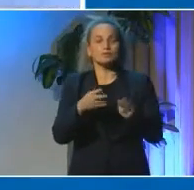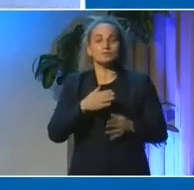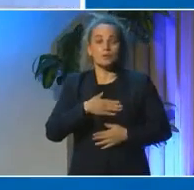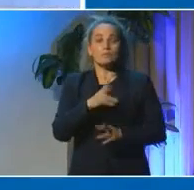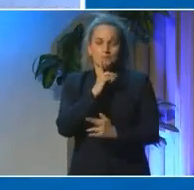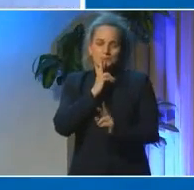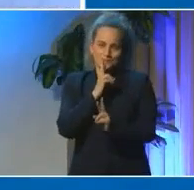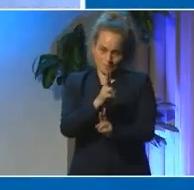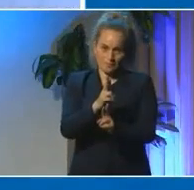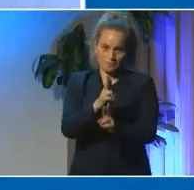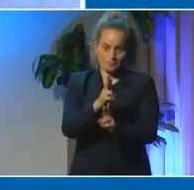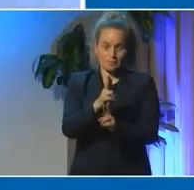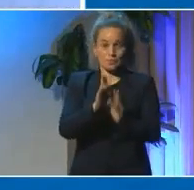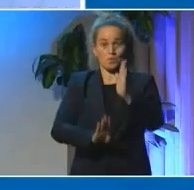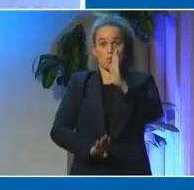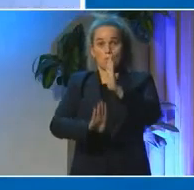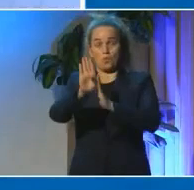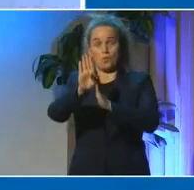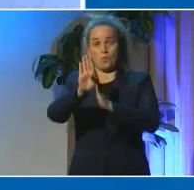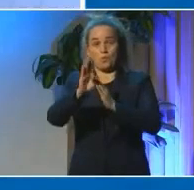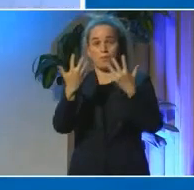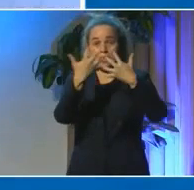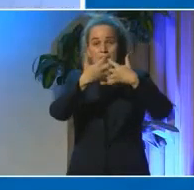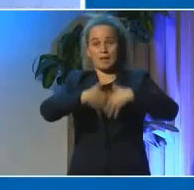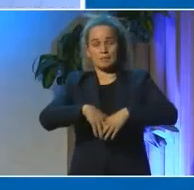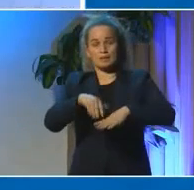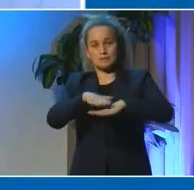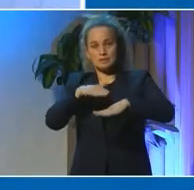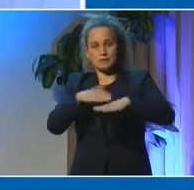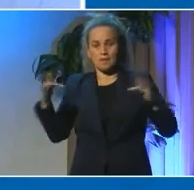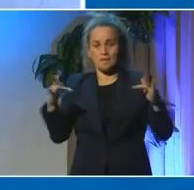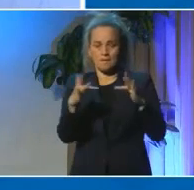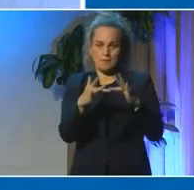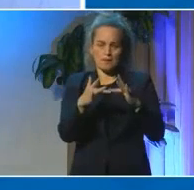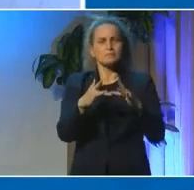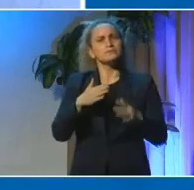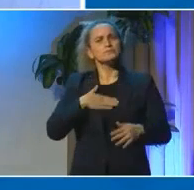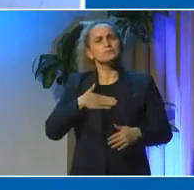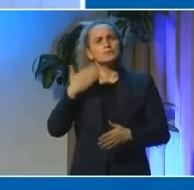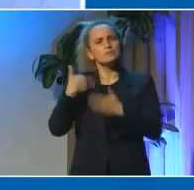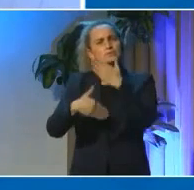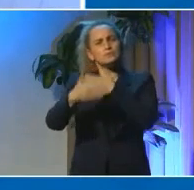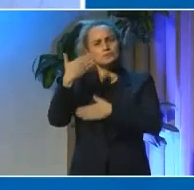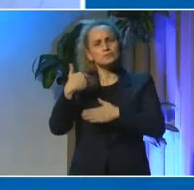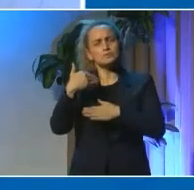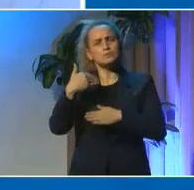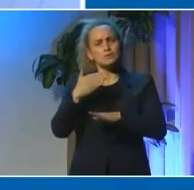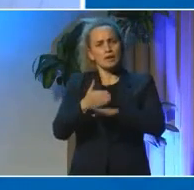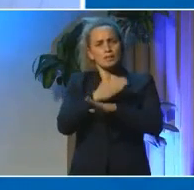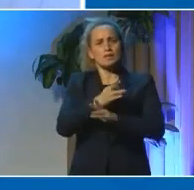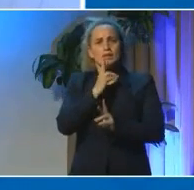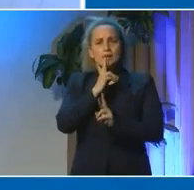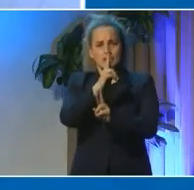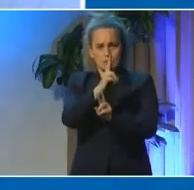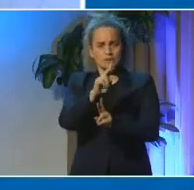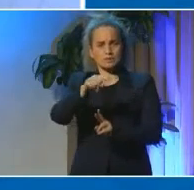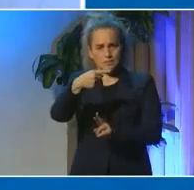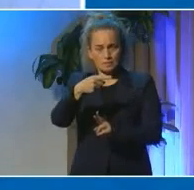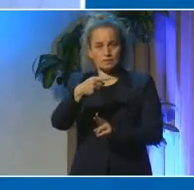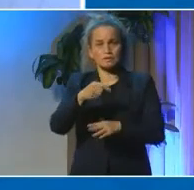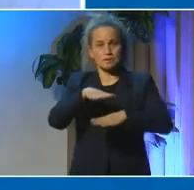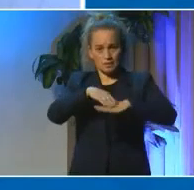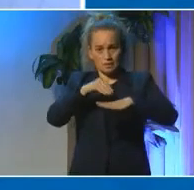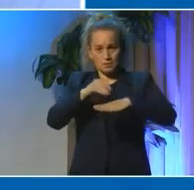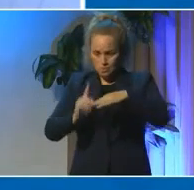que el factor de éxito de Natura es coherencia yo arranqué en la primera respuesta diciéndoles que Natura